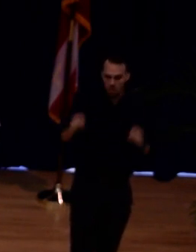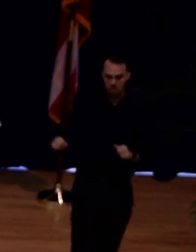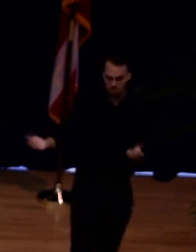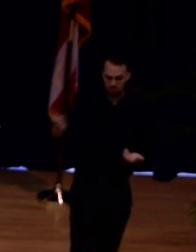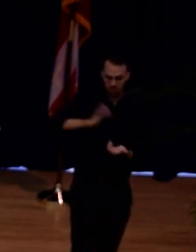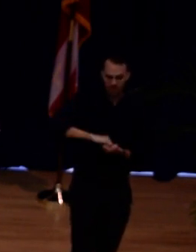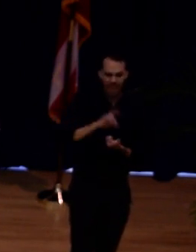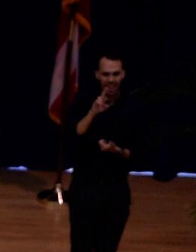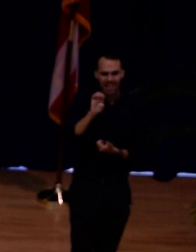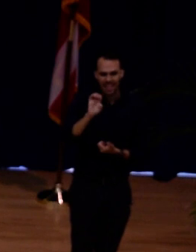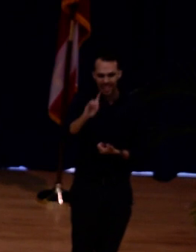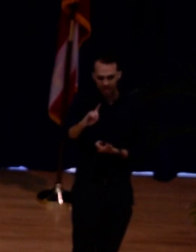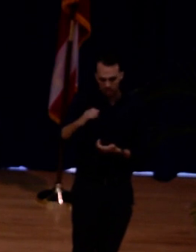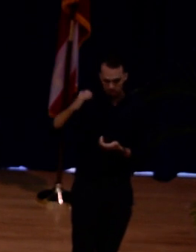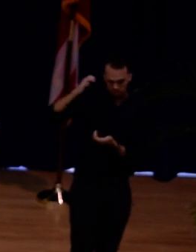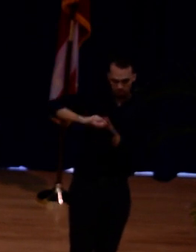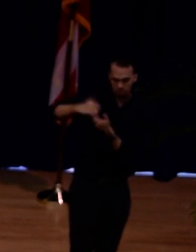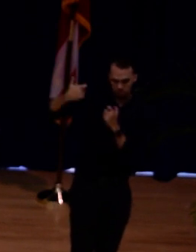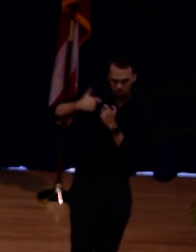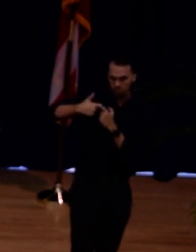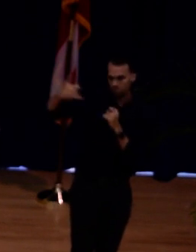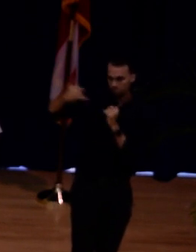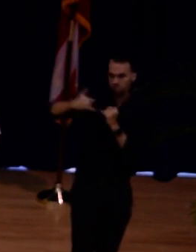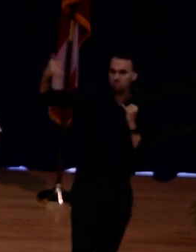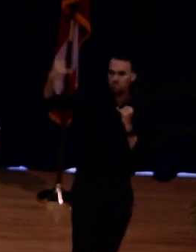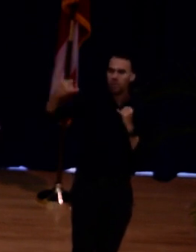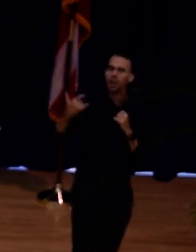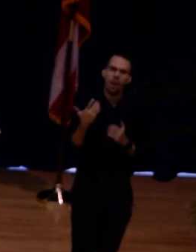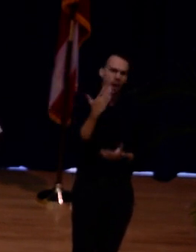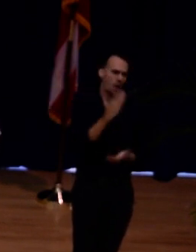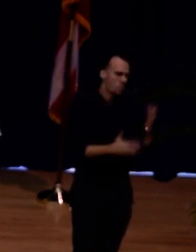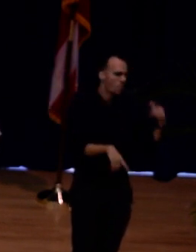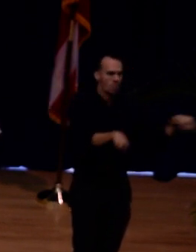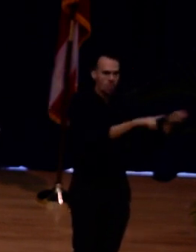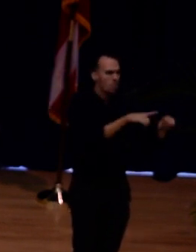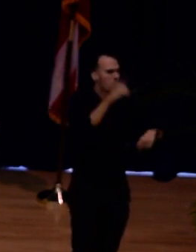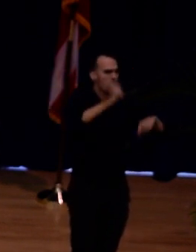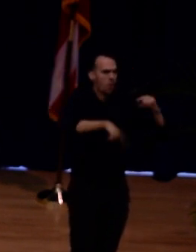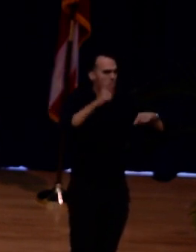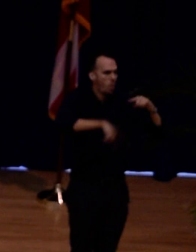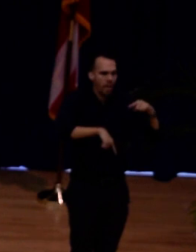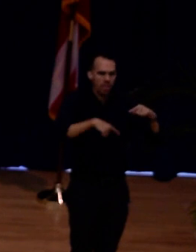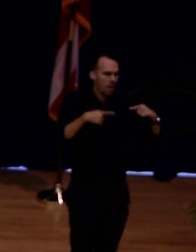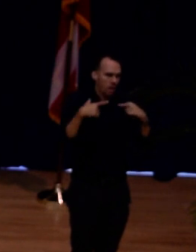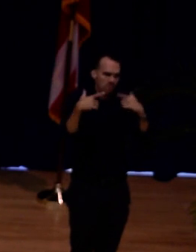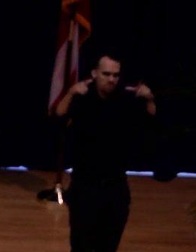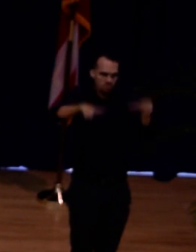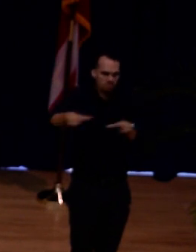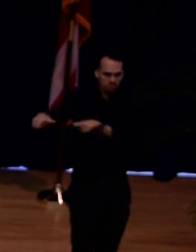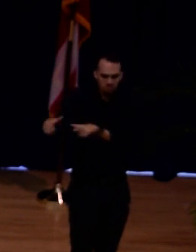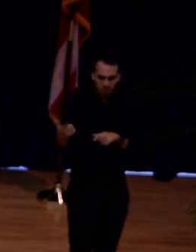¿verdad? Porque reconocemos que hay hogares que tal vez no pueden tener unas placas en su techo, o hay